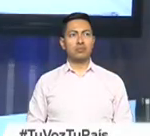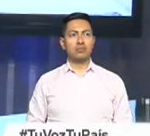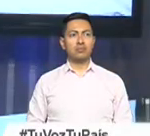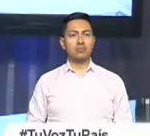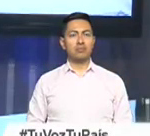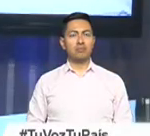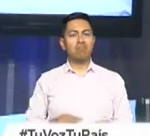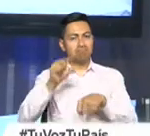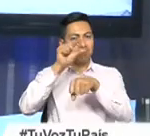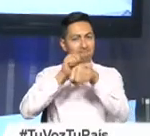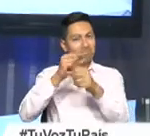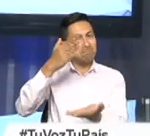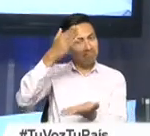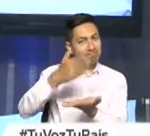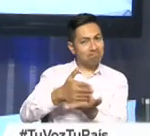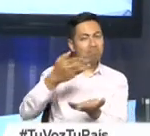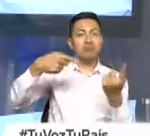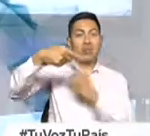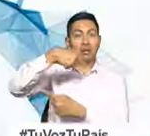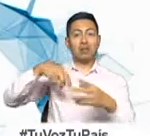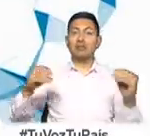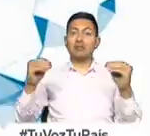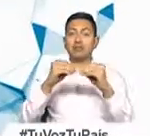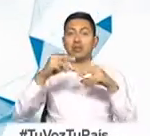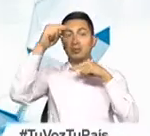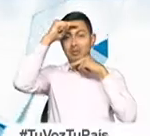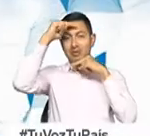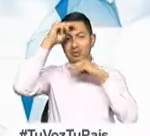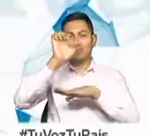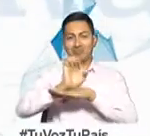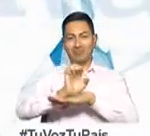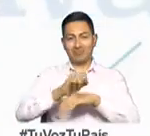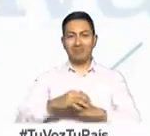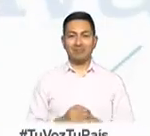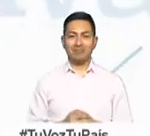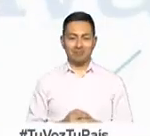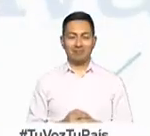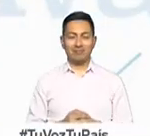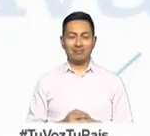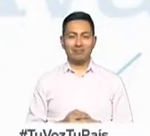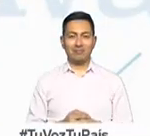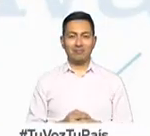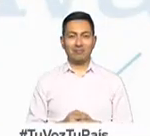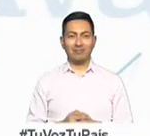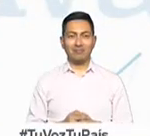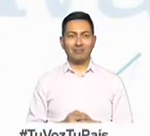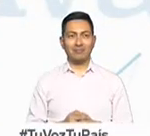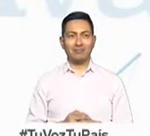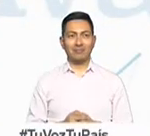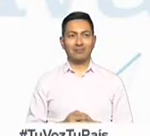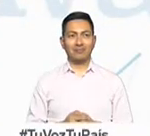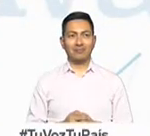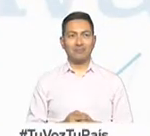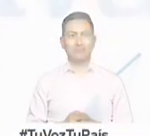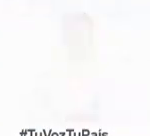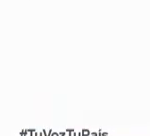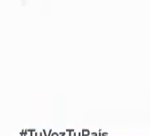Es tiempo de hacer una primera pausa. Regresamos en un momento con más noticias del acontecer nacional.